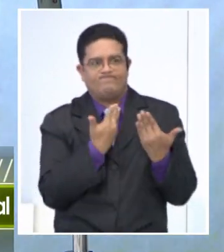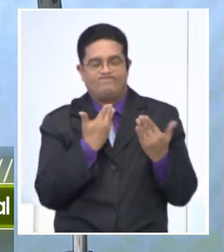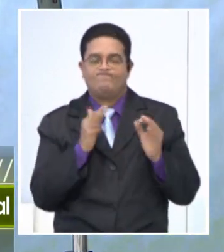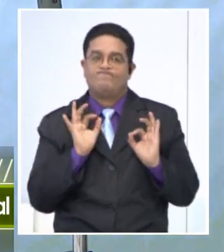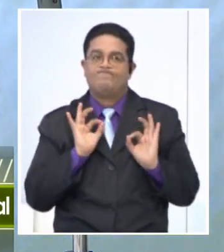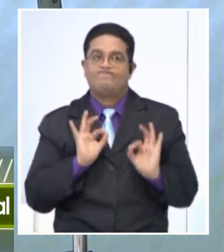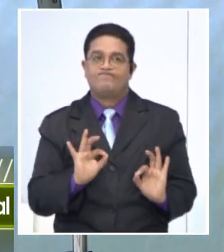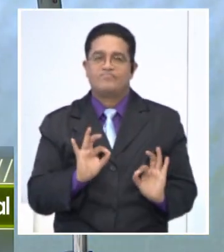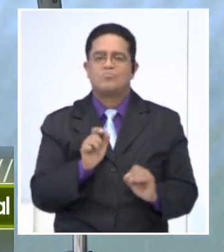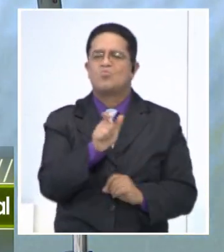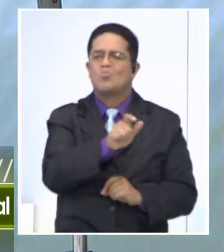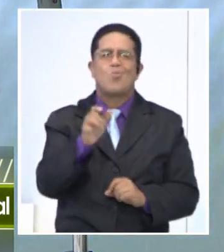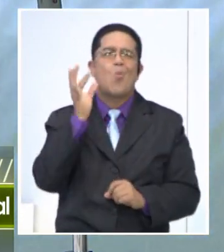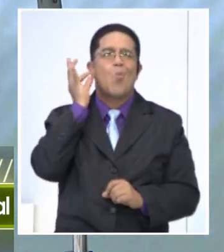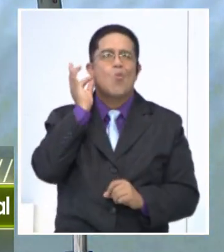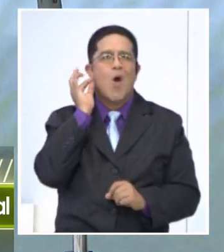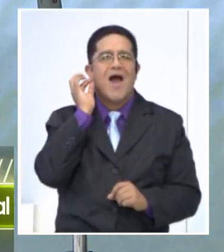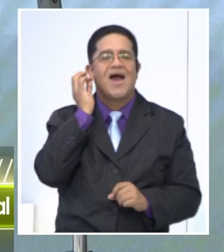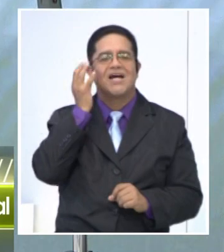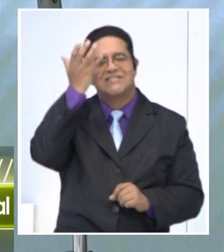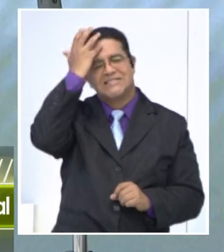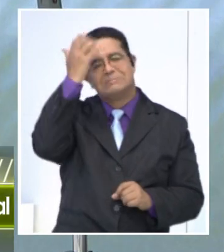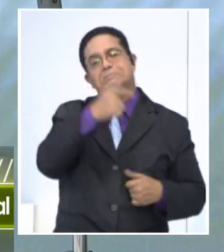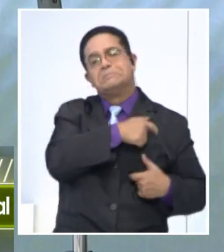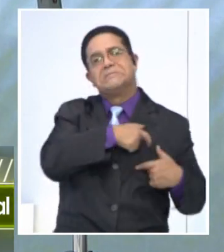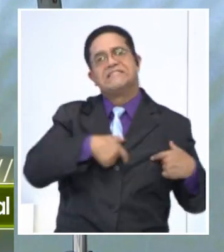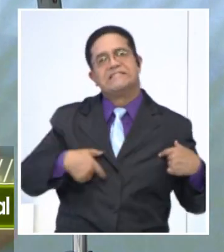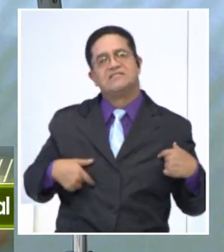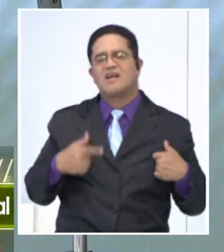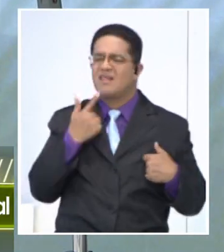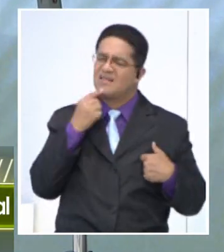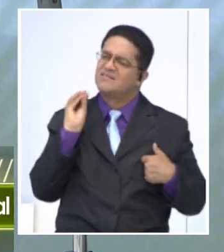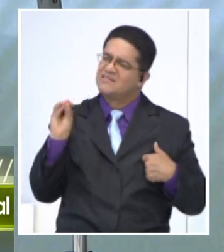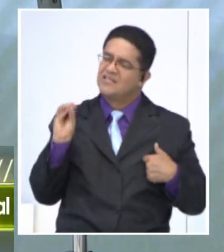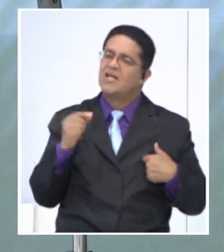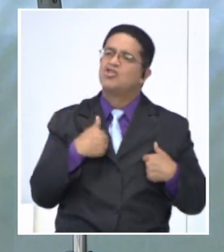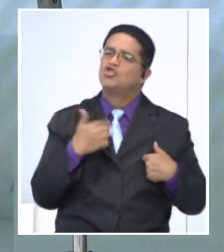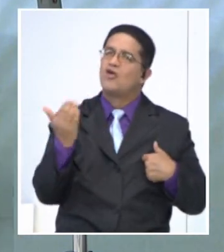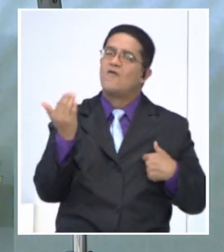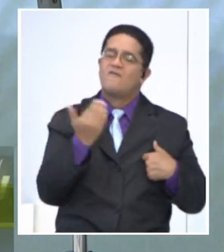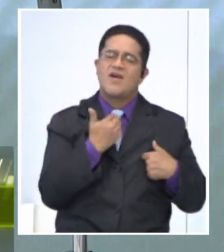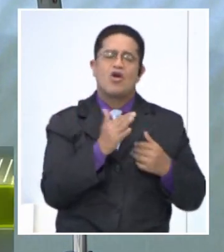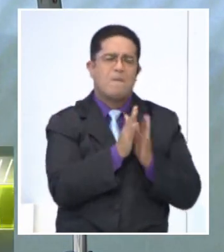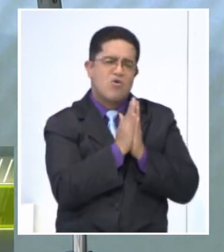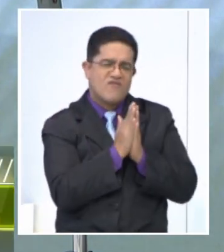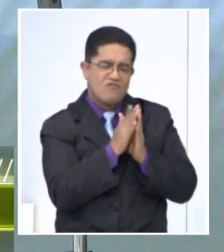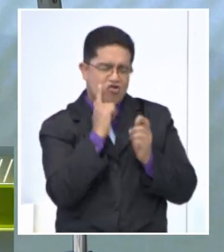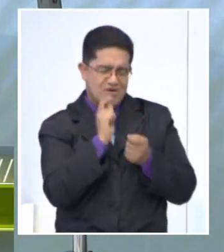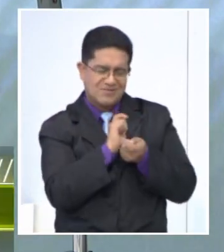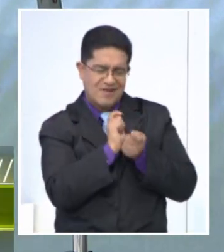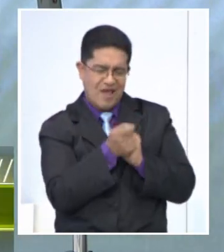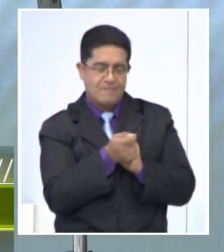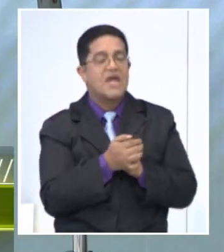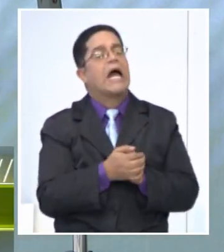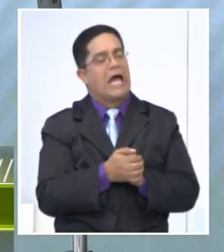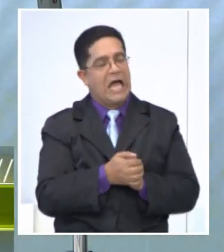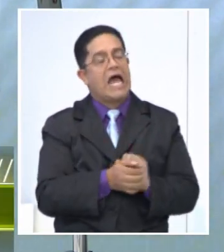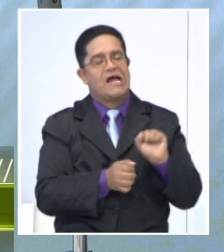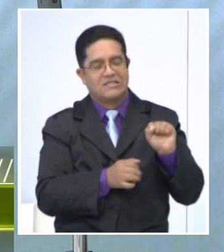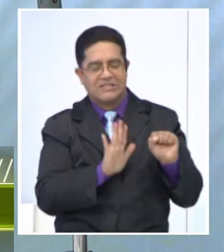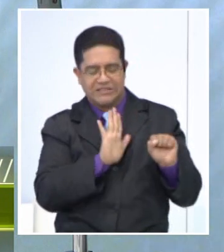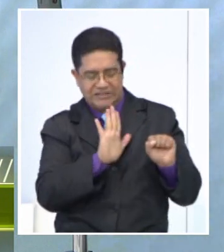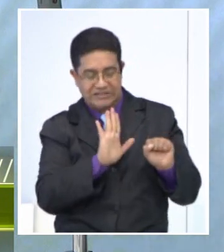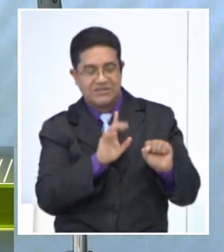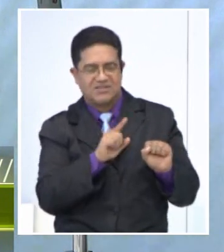muchas chicas, mises y muchas pacientes que me llegan y me dicen, doctor, vengo para que me embellezca y me haga una armonía facial. Y yo, sí, mi vida, pero ya va,